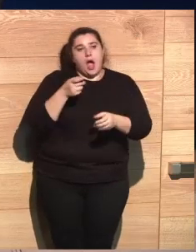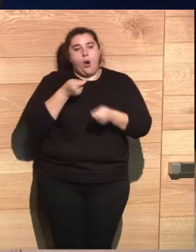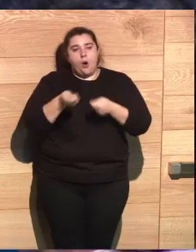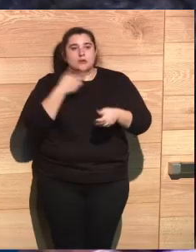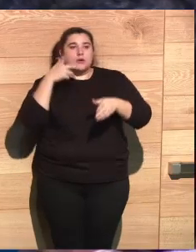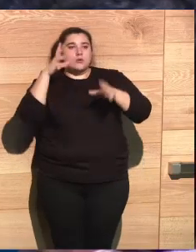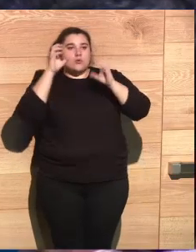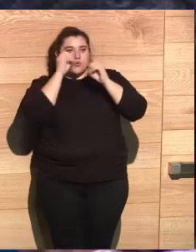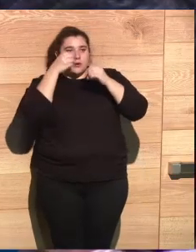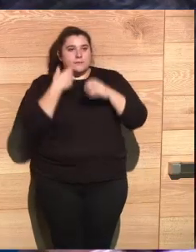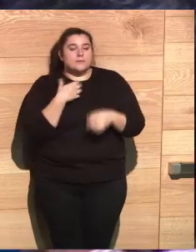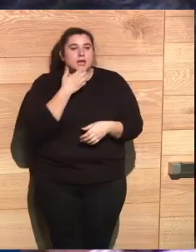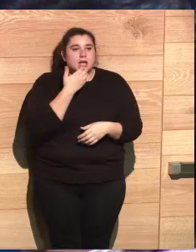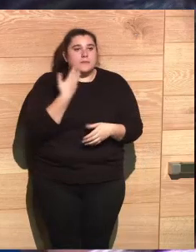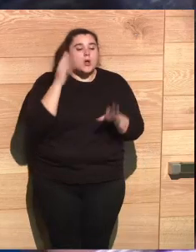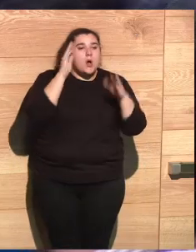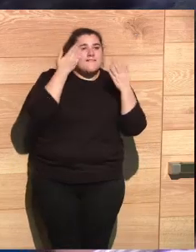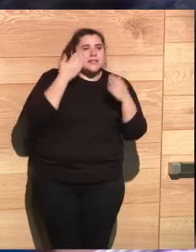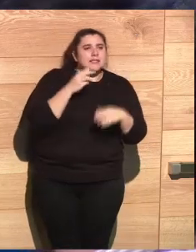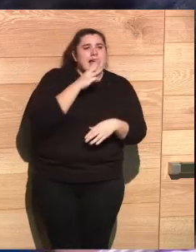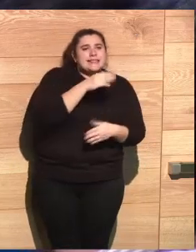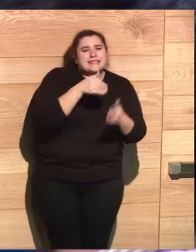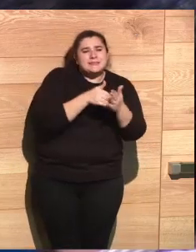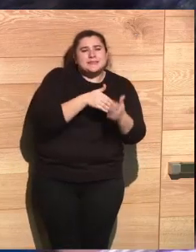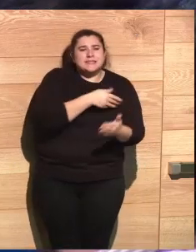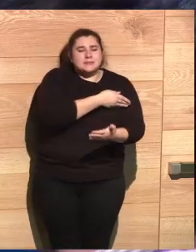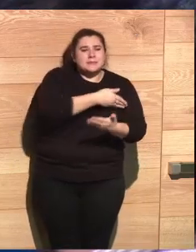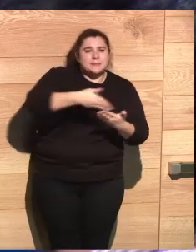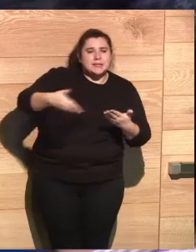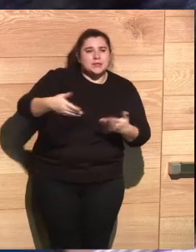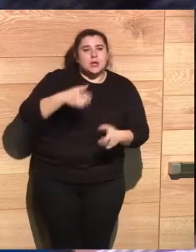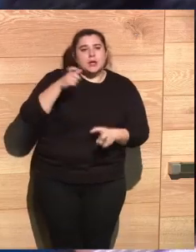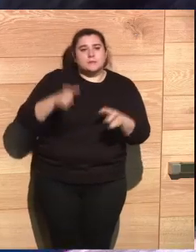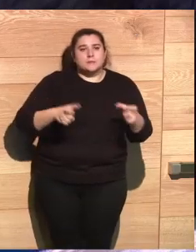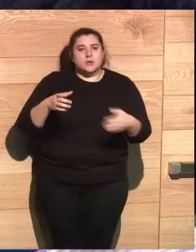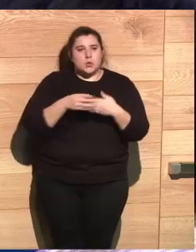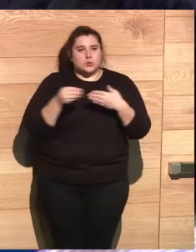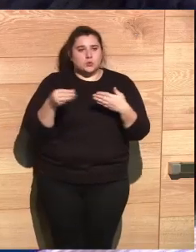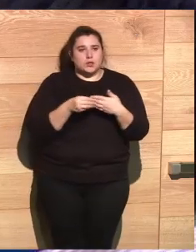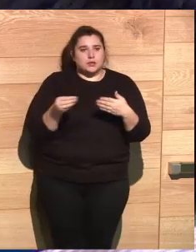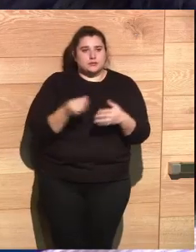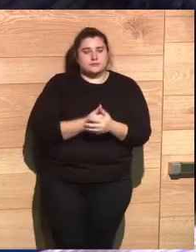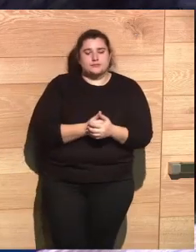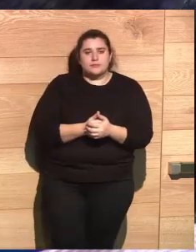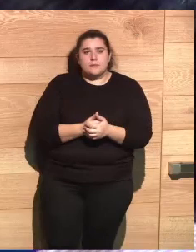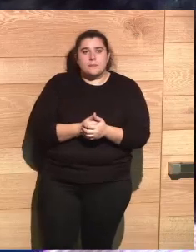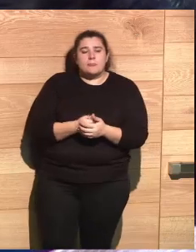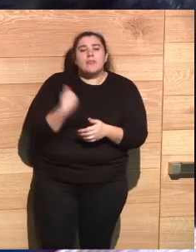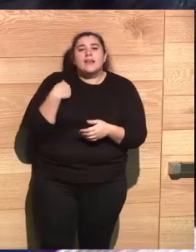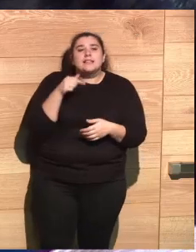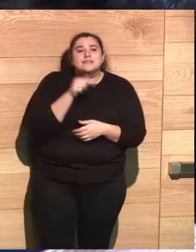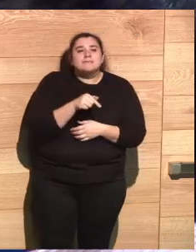casi 3.000 millones de usuarios. Sí. O sea, o sea, 1.000 millones de jugadores. ¿Qué ministerio tiene